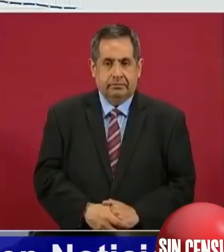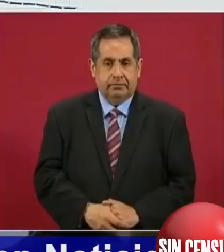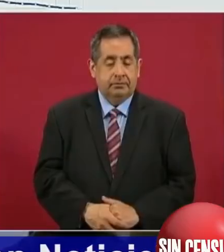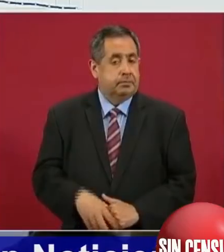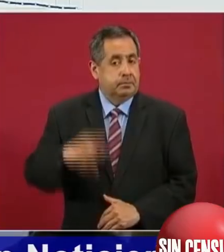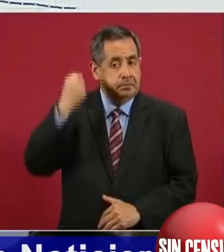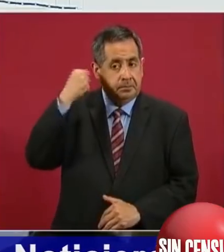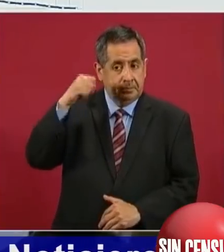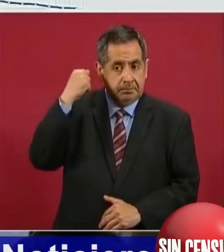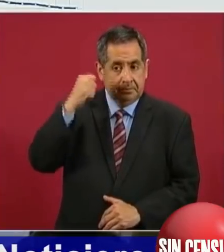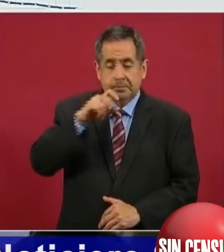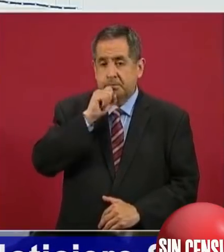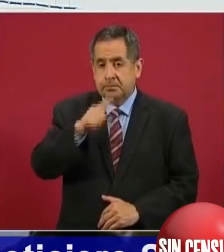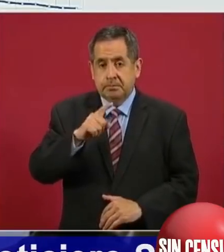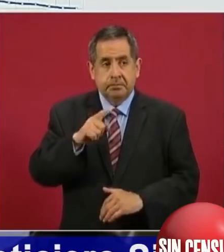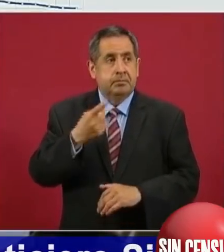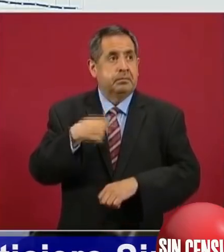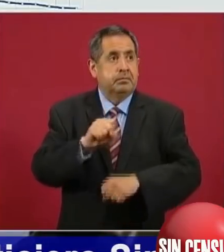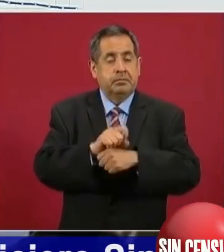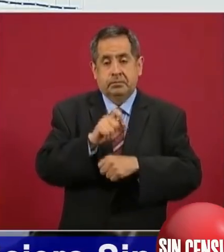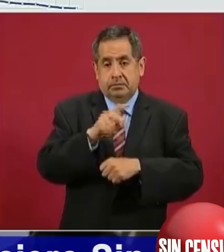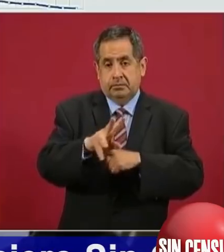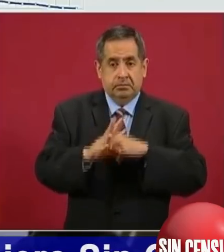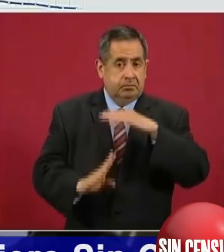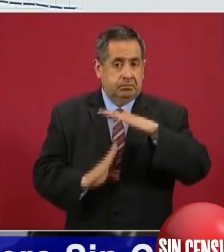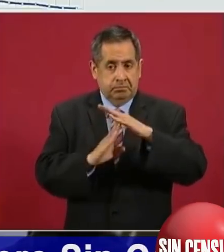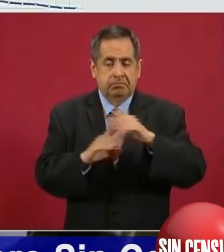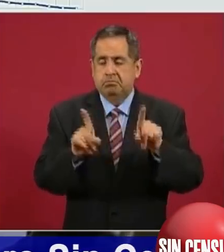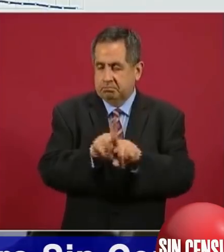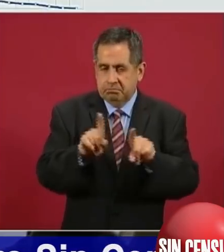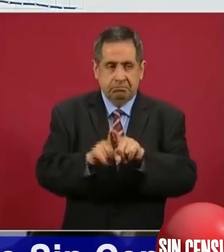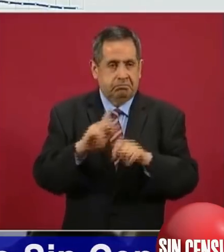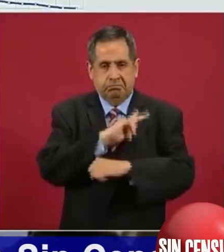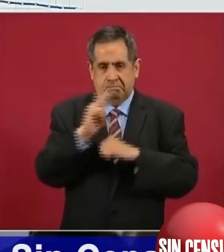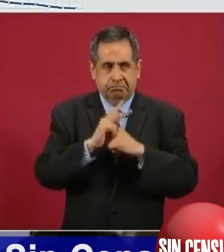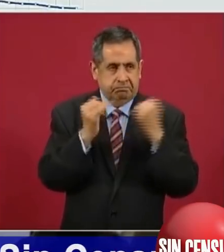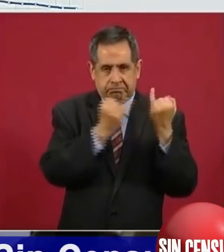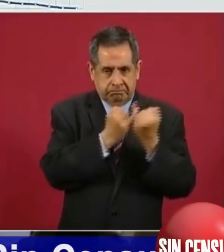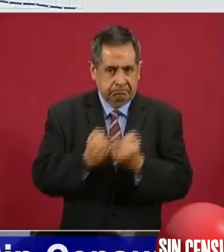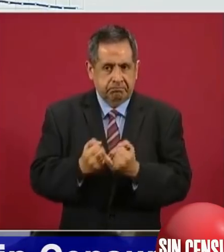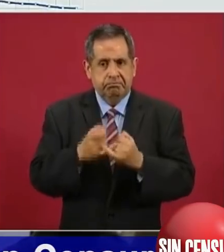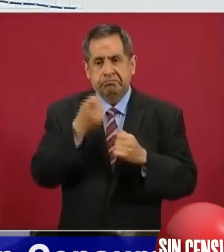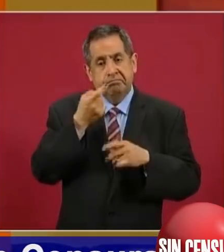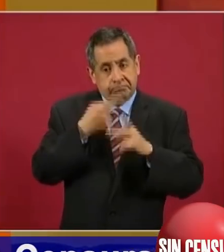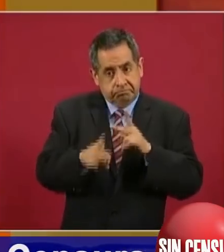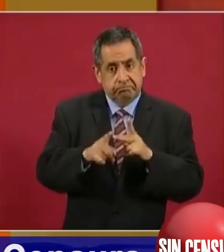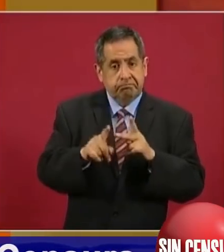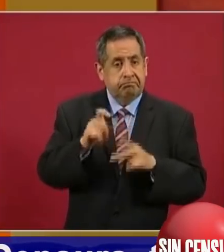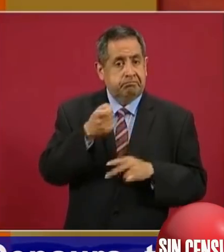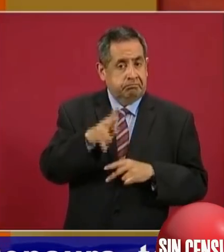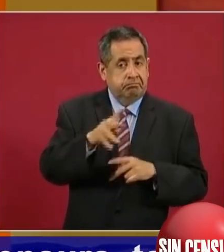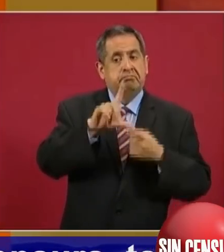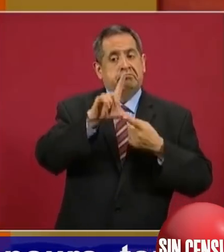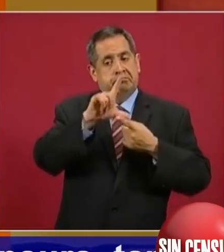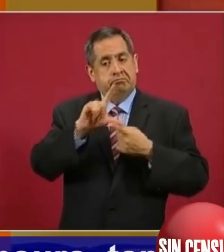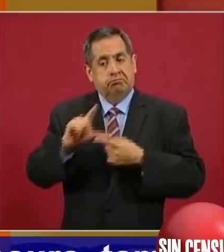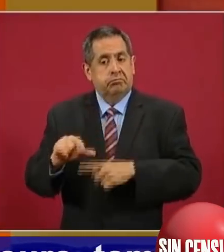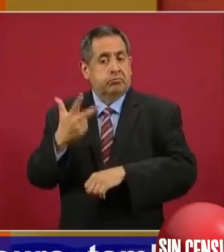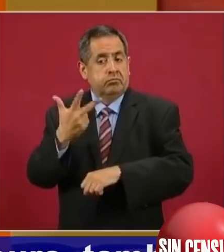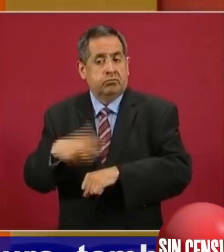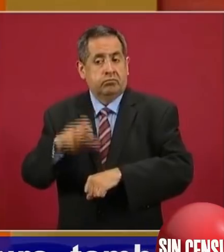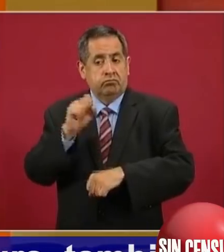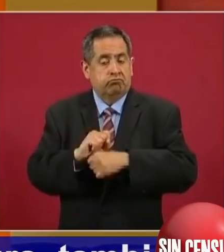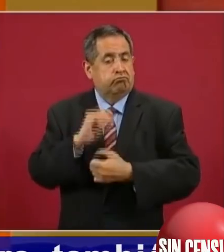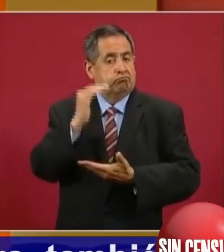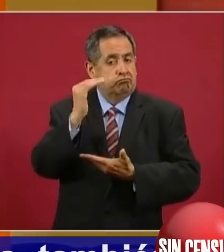Tabasco también llegó a un punto máximo en la semana 29, semejante al promedio del país, y desde entonces tiene estas 8 semanas